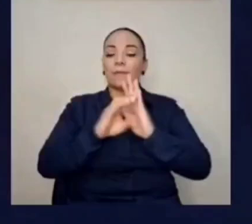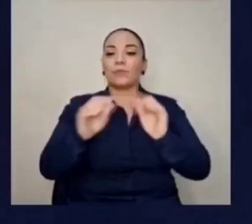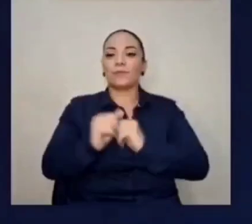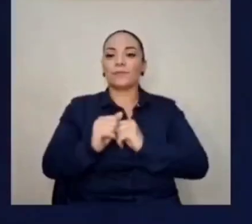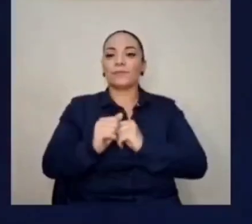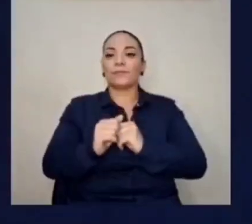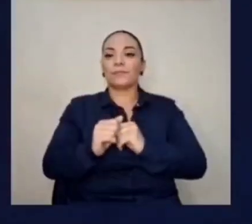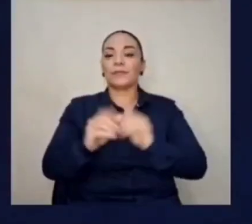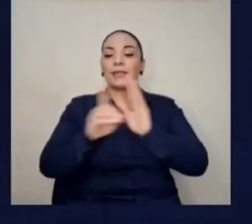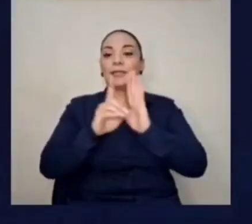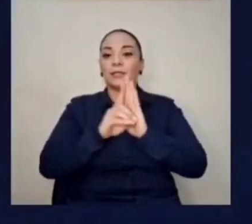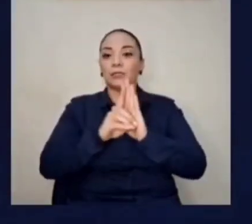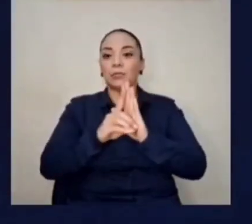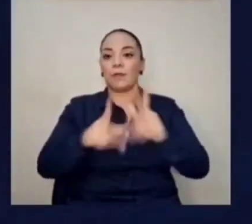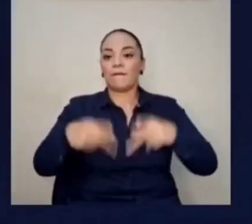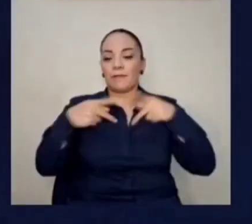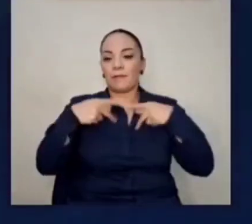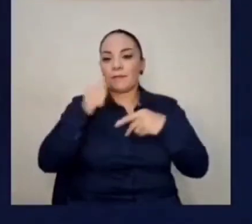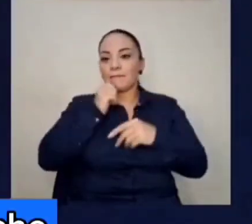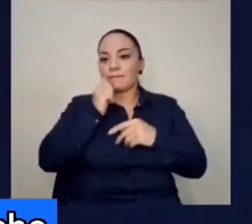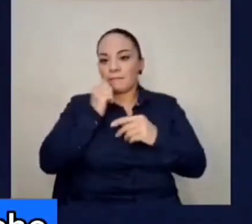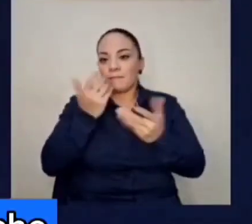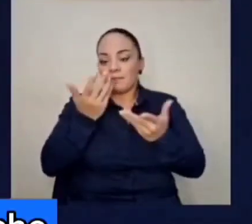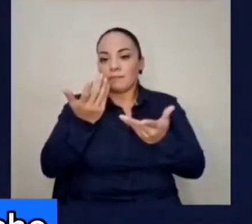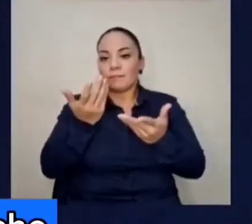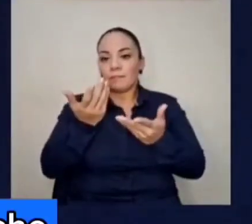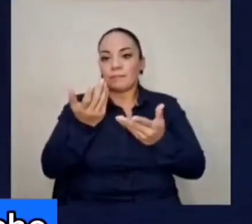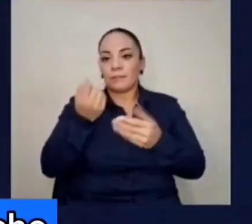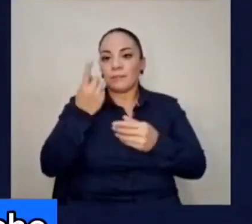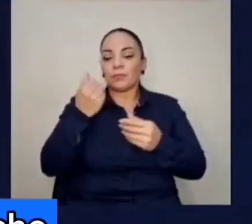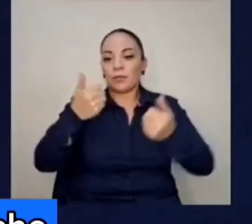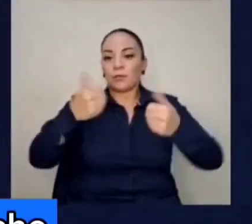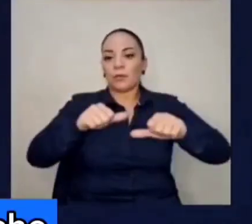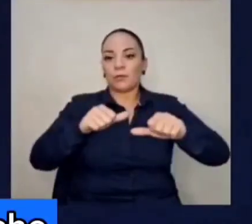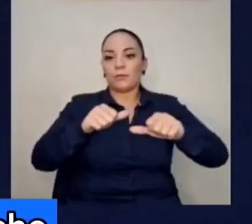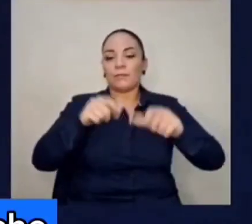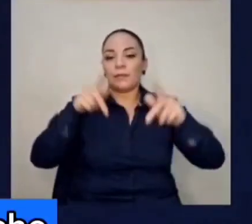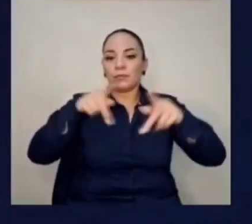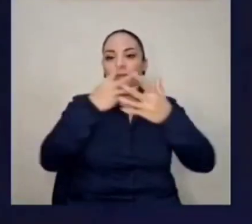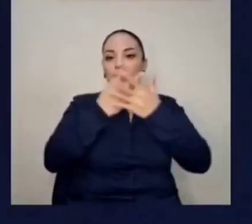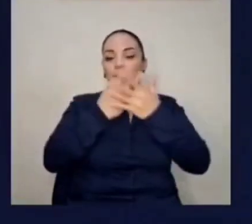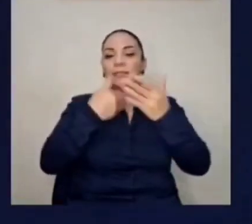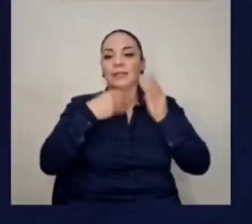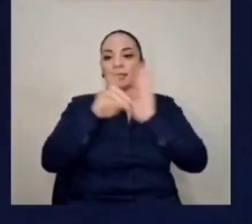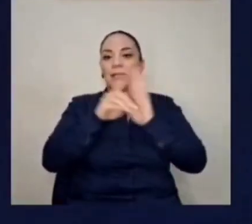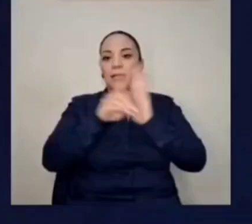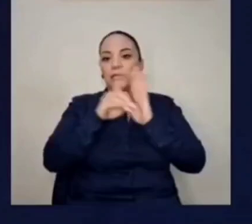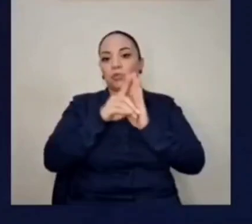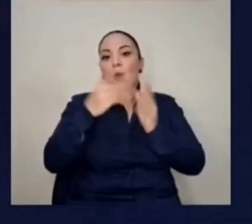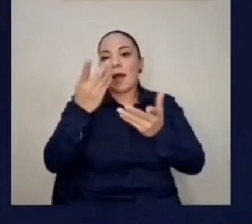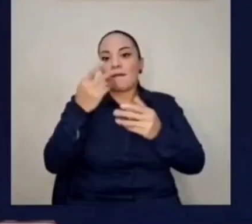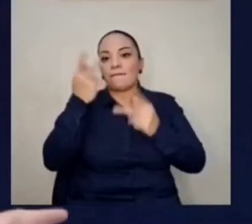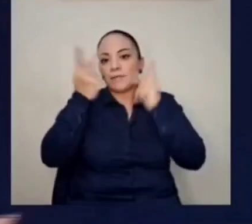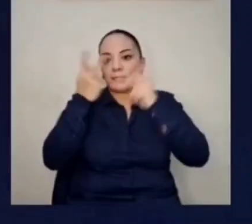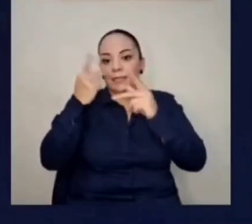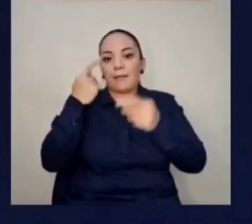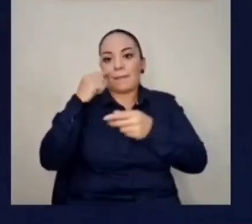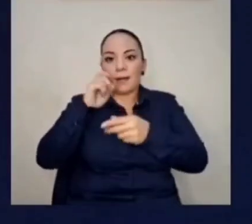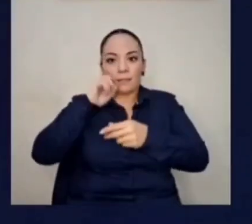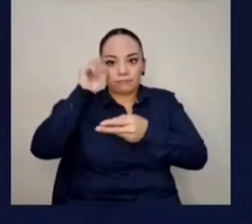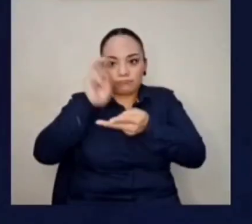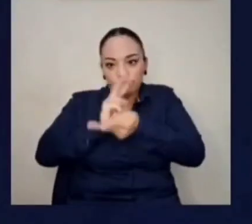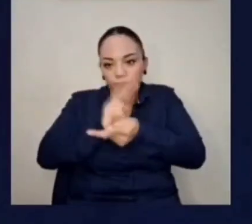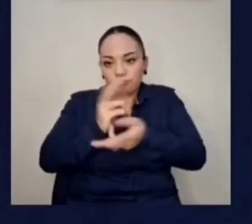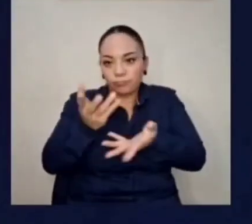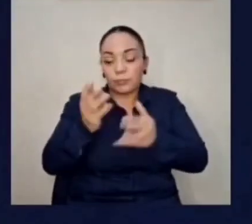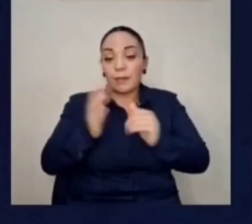por ejemplo. Yo creo que estamos de acuerdo que los presos deberían de tener derecho a la visita íntima. Pero si le están utilizando para